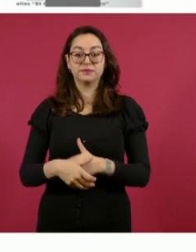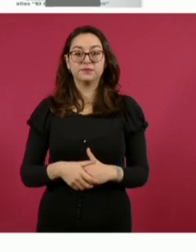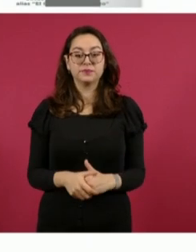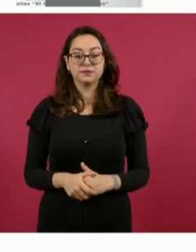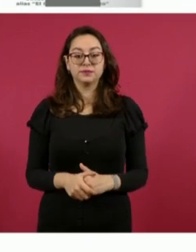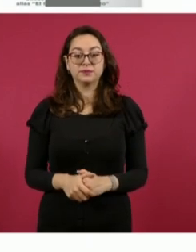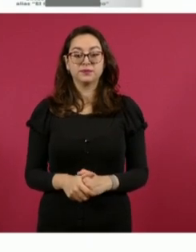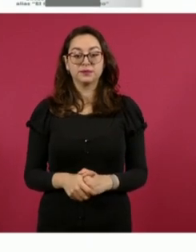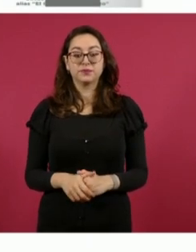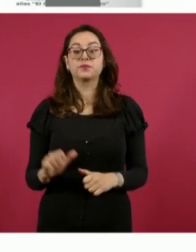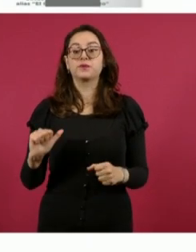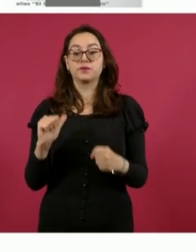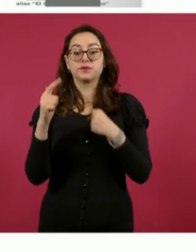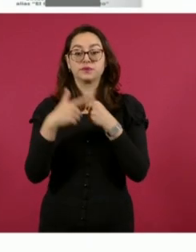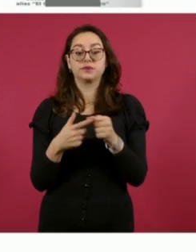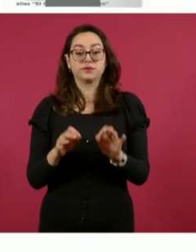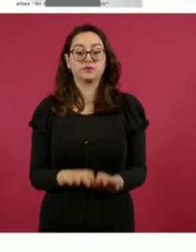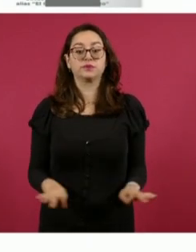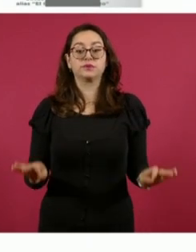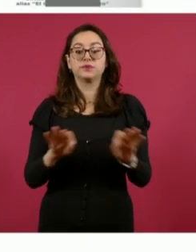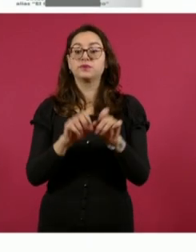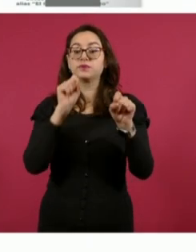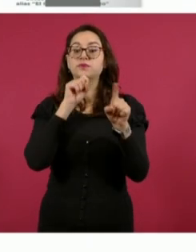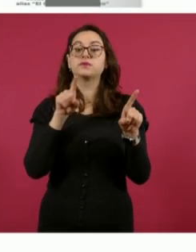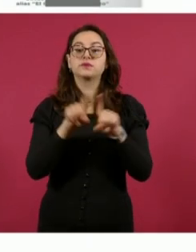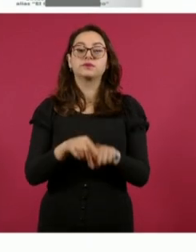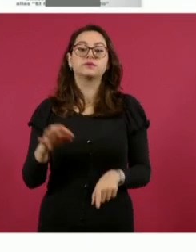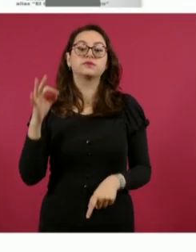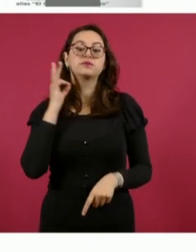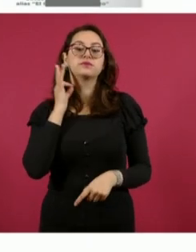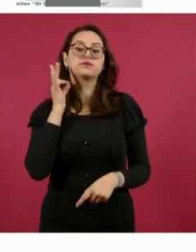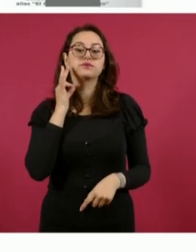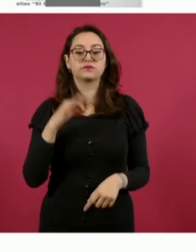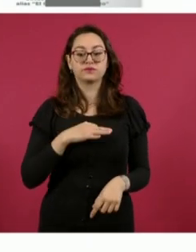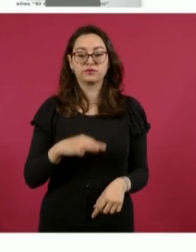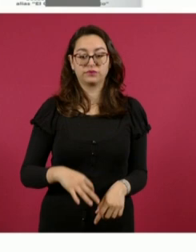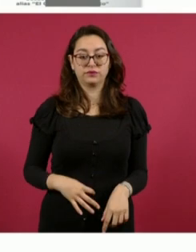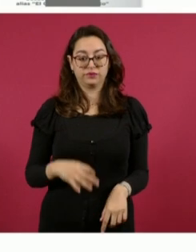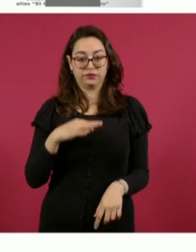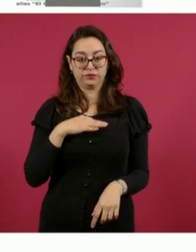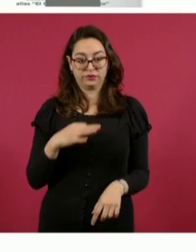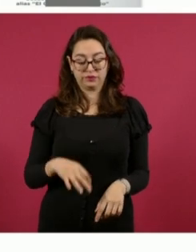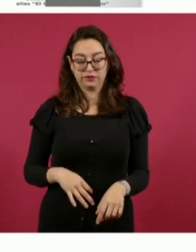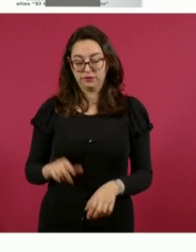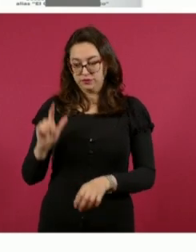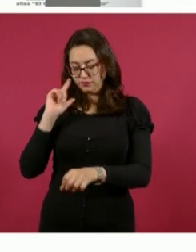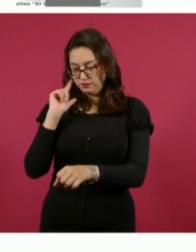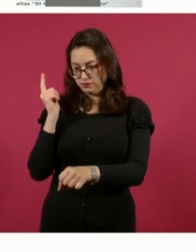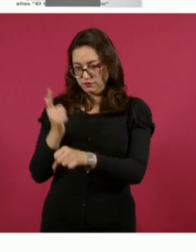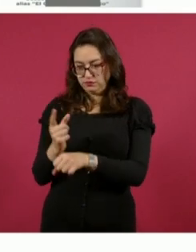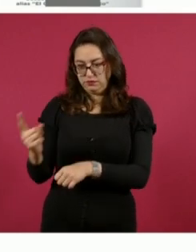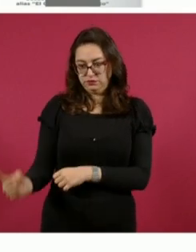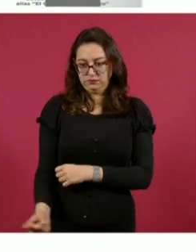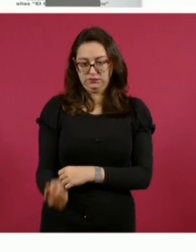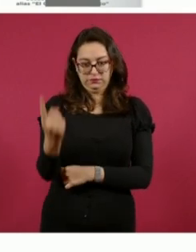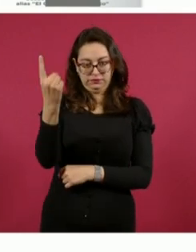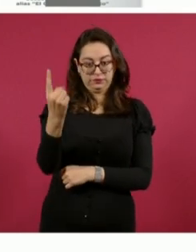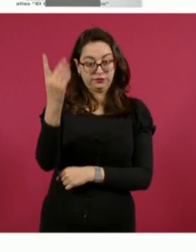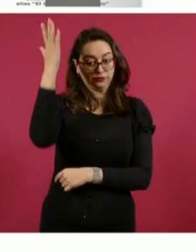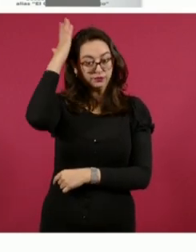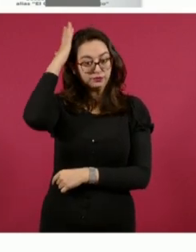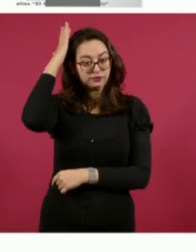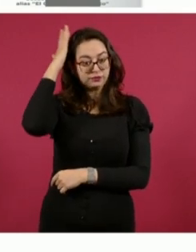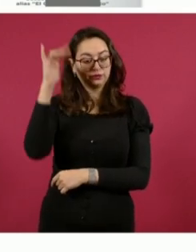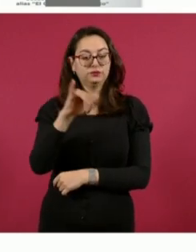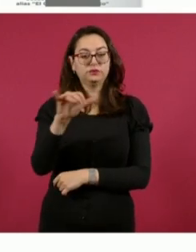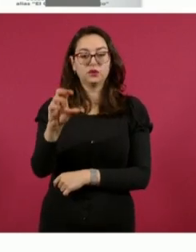Hay un dato aquí: la Fiscalía del Estado de México tiene identificado como líder de esta célula criminal y autor material también de los hechos